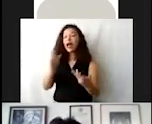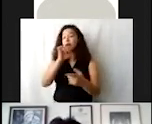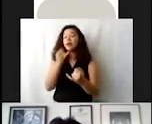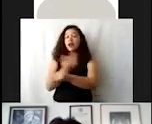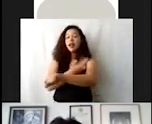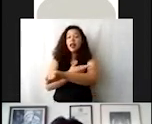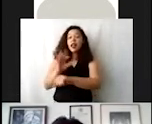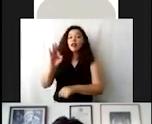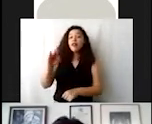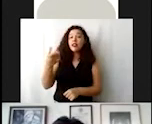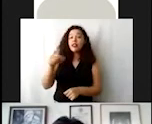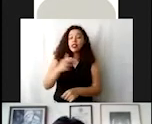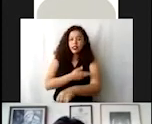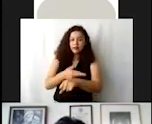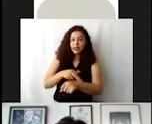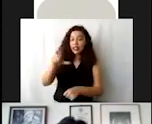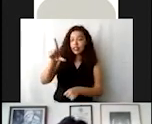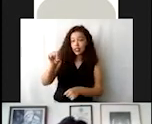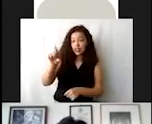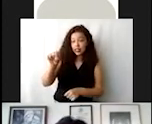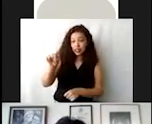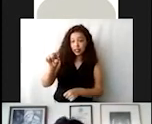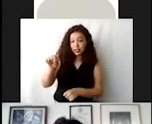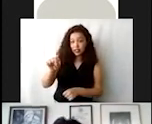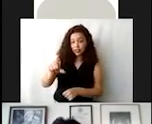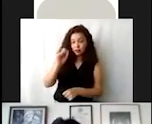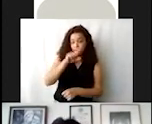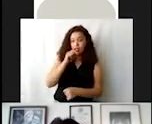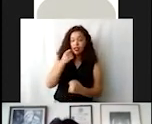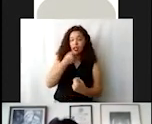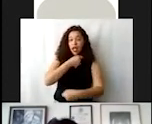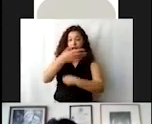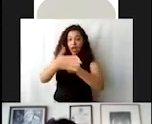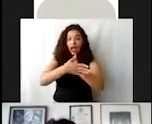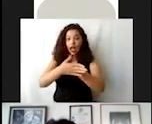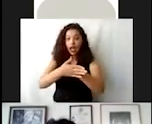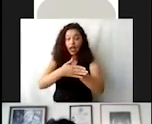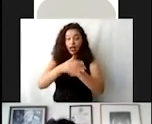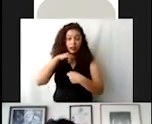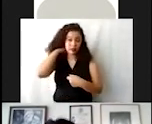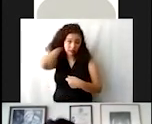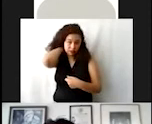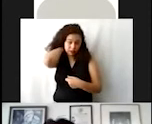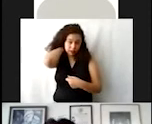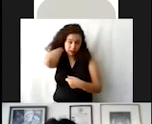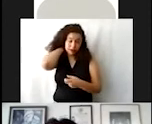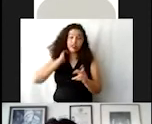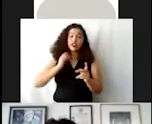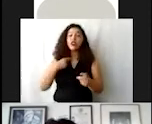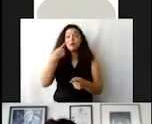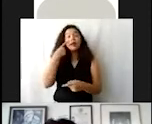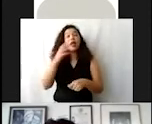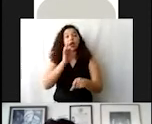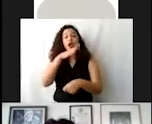70. Fíjense, podemos dar un aviso de apertura de establecimiento a través del buzón tributario con la ficha de